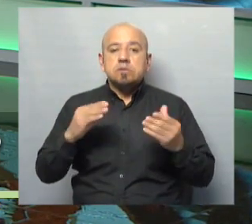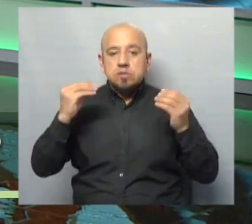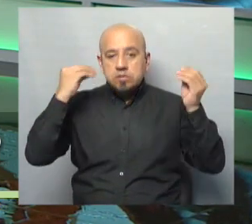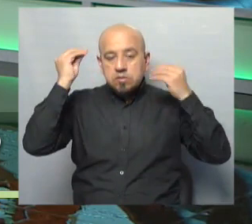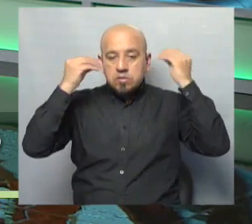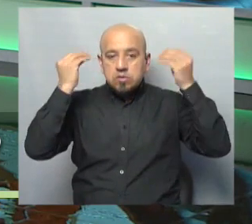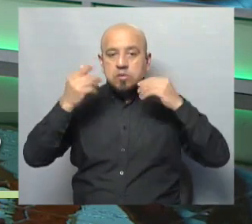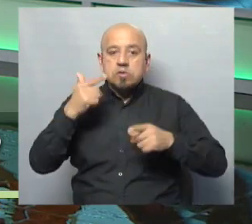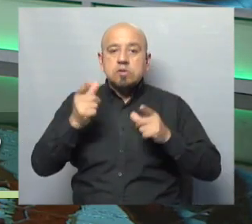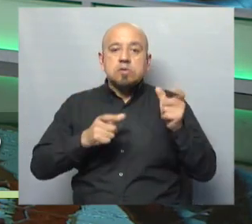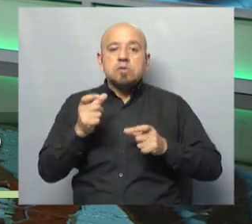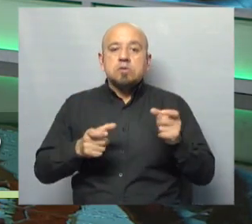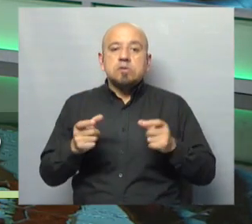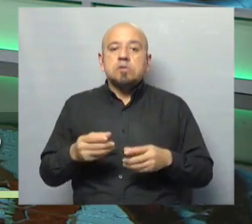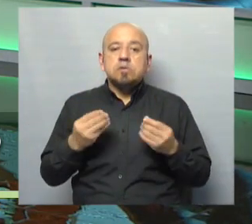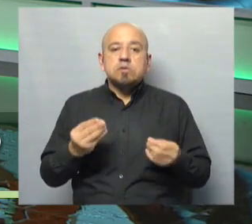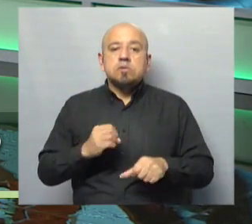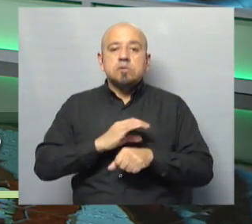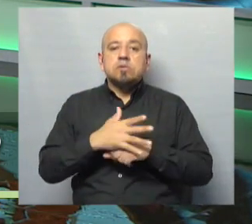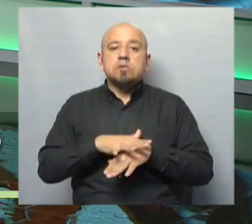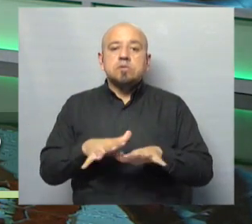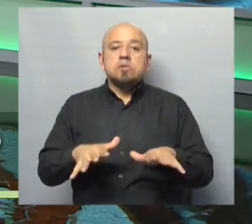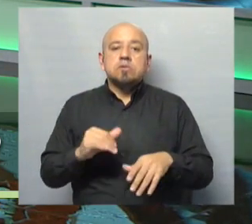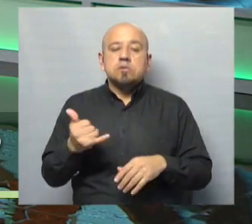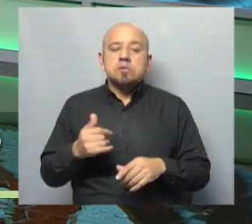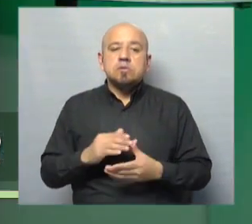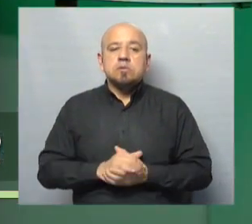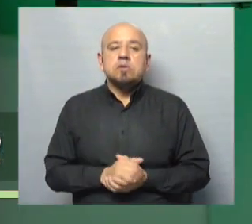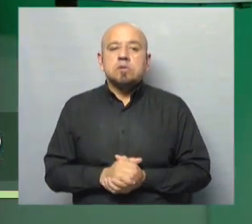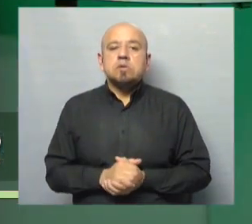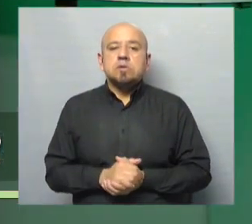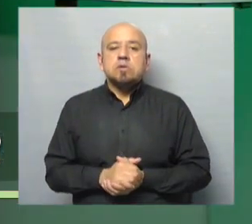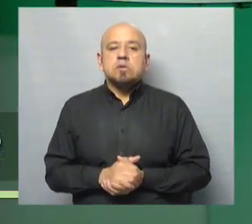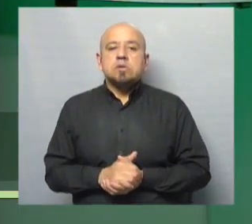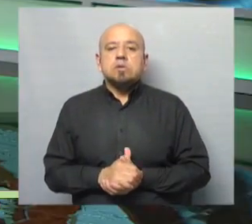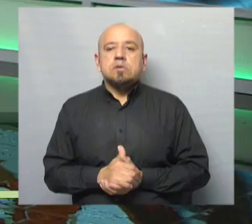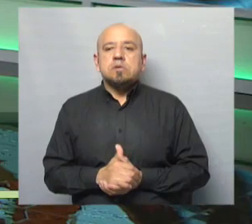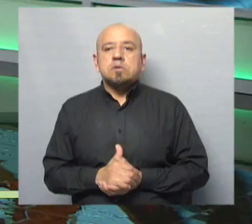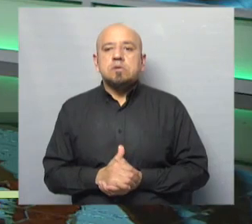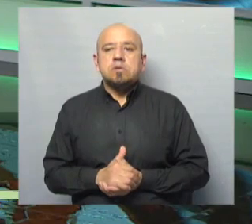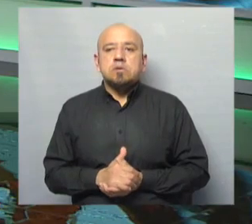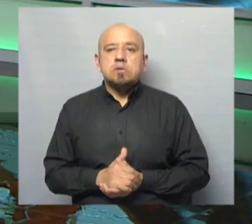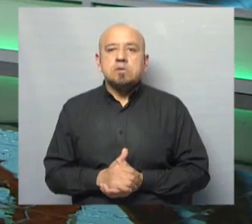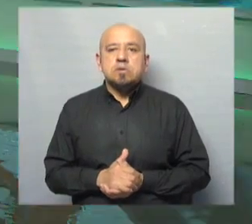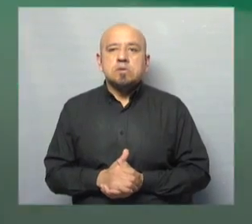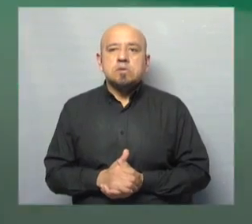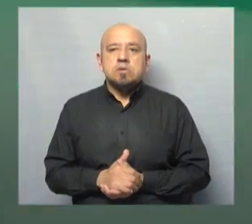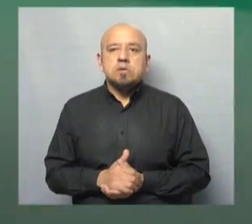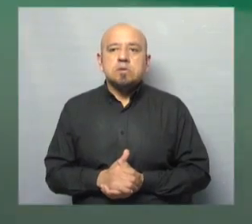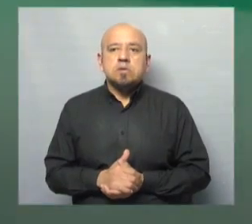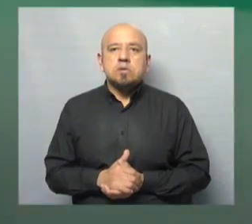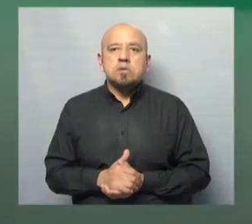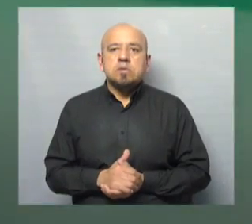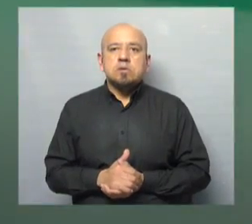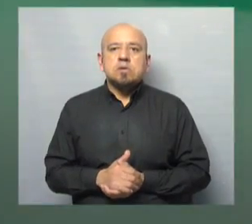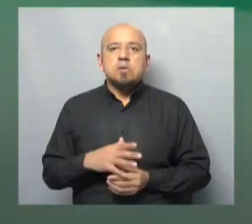de la población cuando la pandemia quedó en el pasado muchas gracias eduardo muchas veces ustedes seguimos con